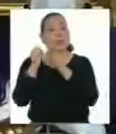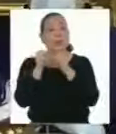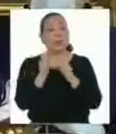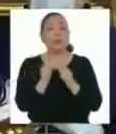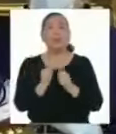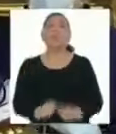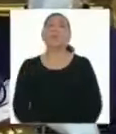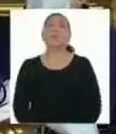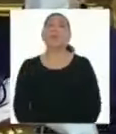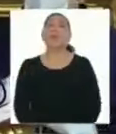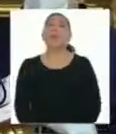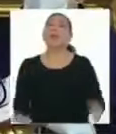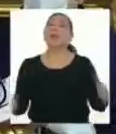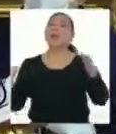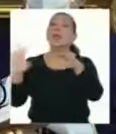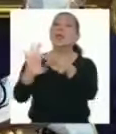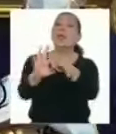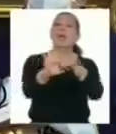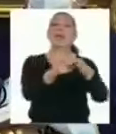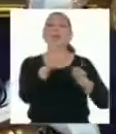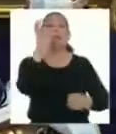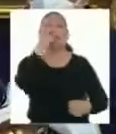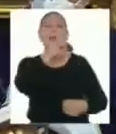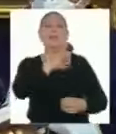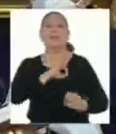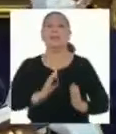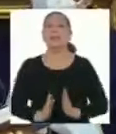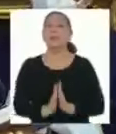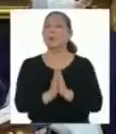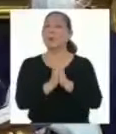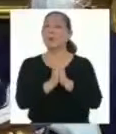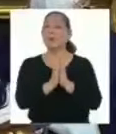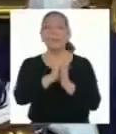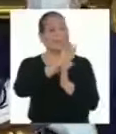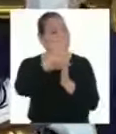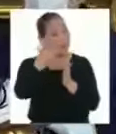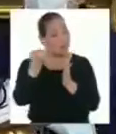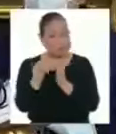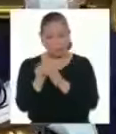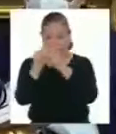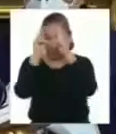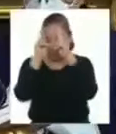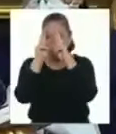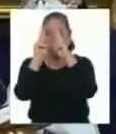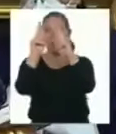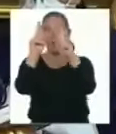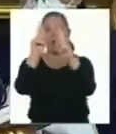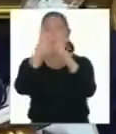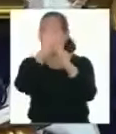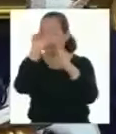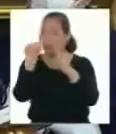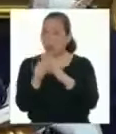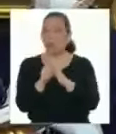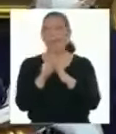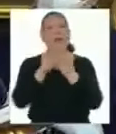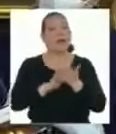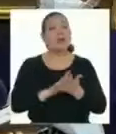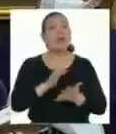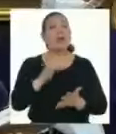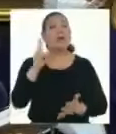Omnipotente, en la unidad del Espíritu Santo, todo honor y